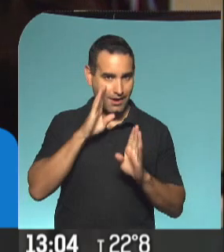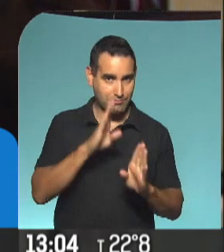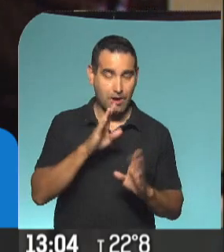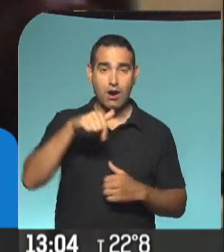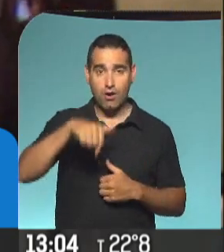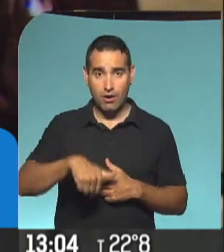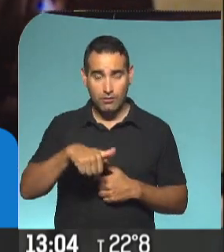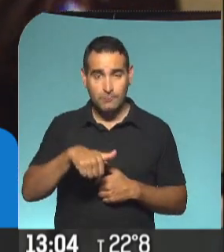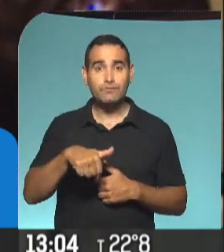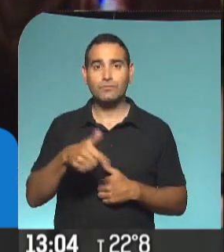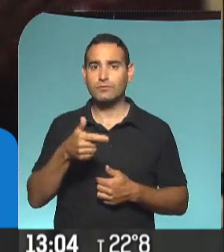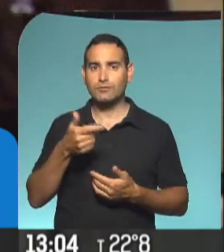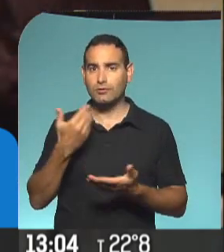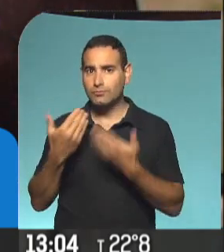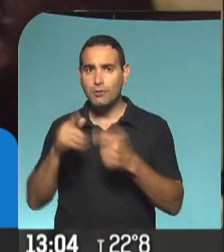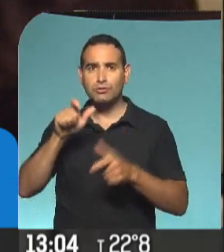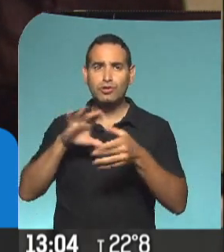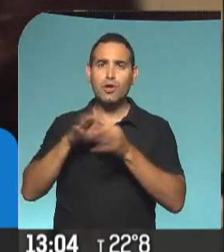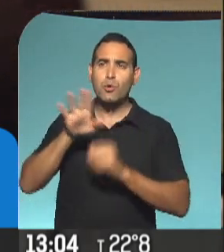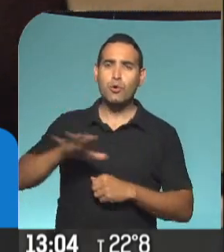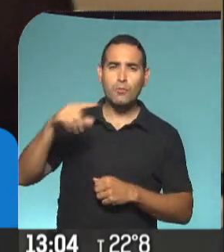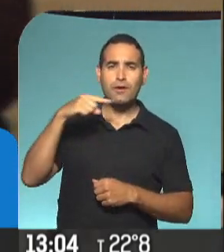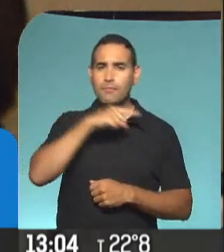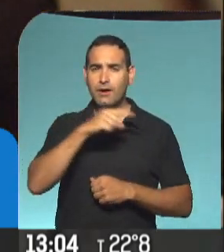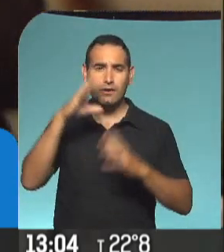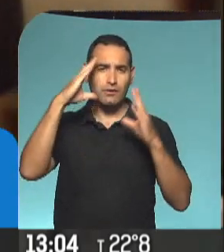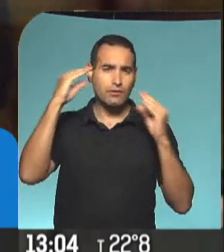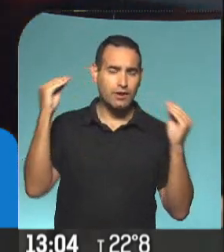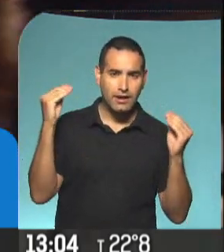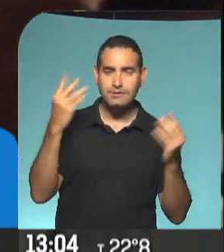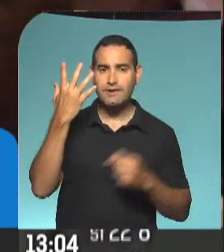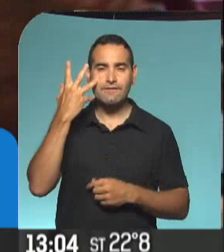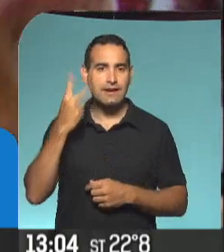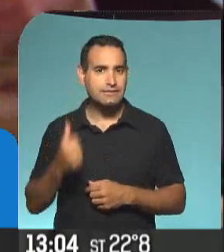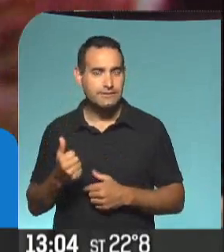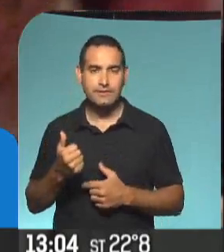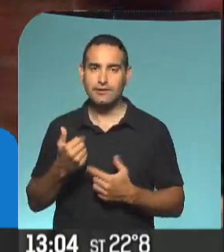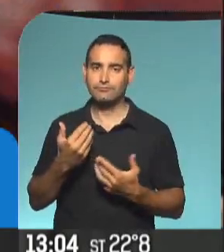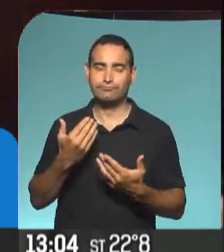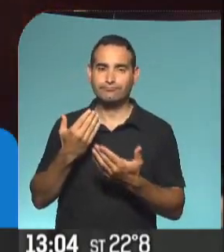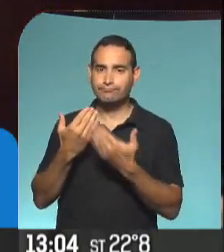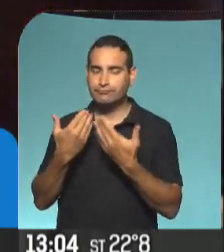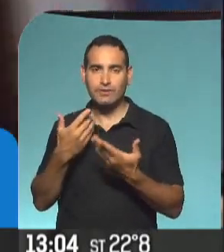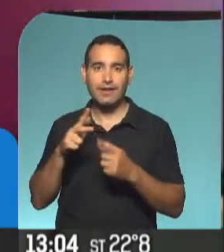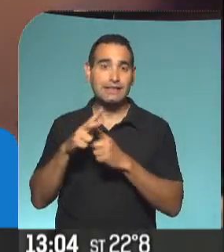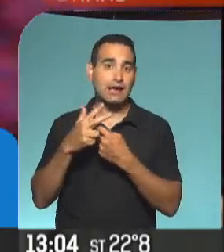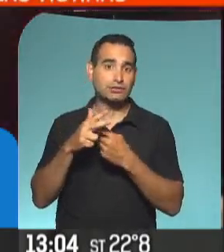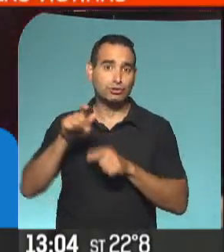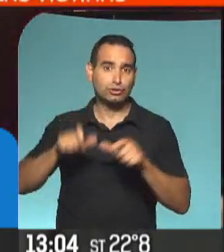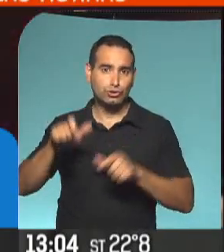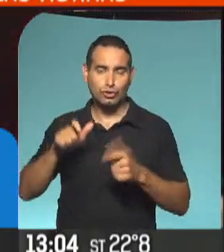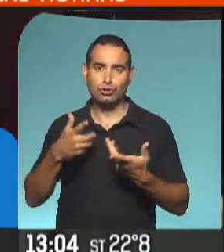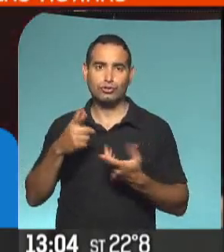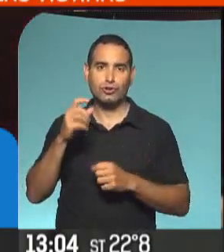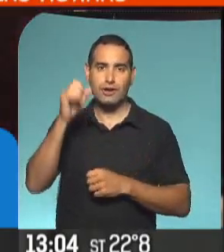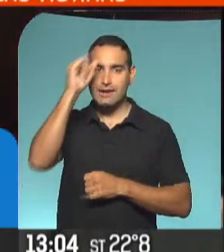hablando con gente de Europa, de Alemania, de Holanda, de Francia, técnicos,